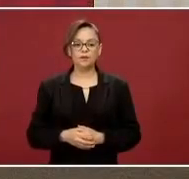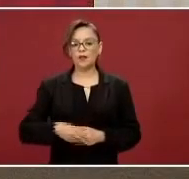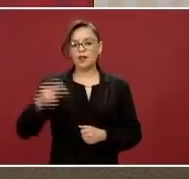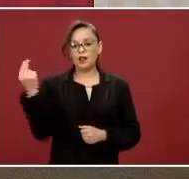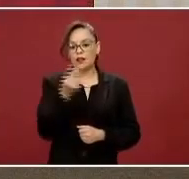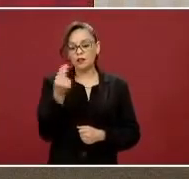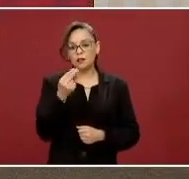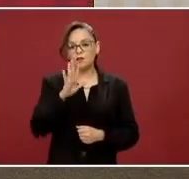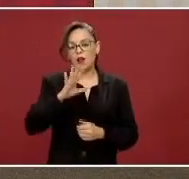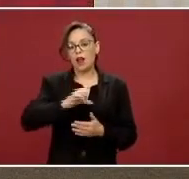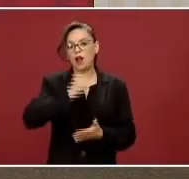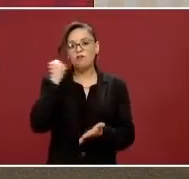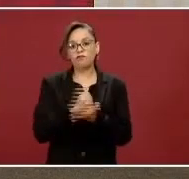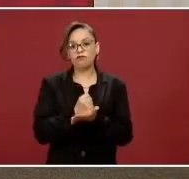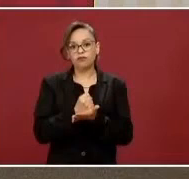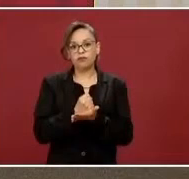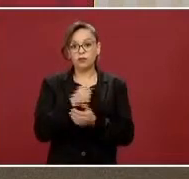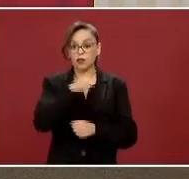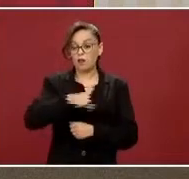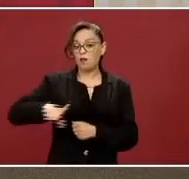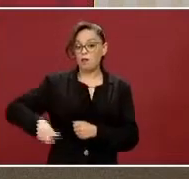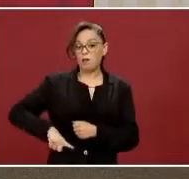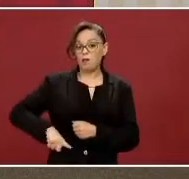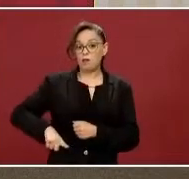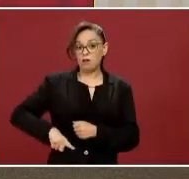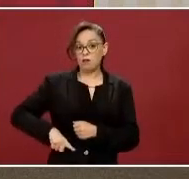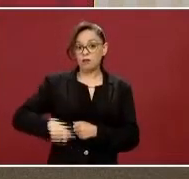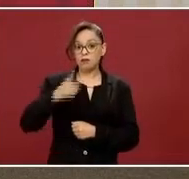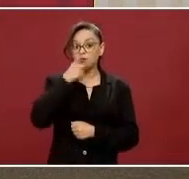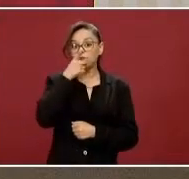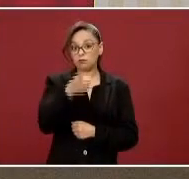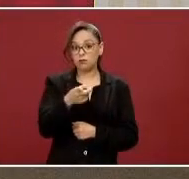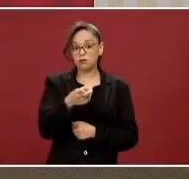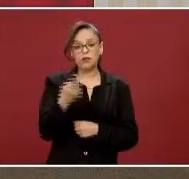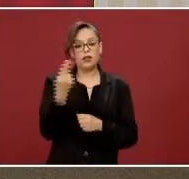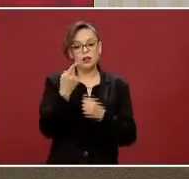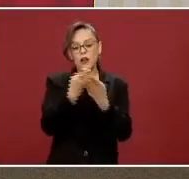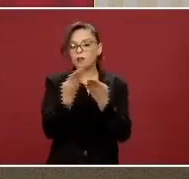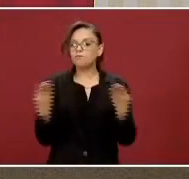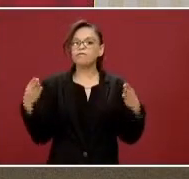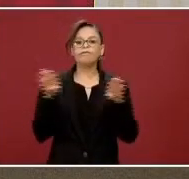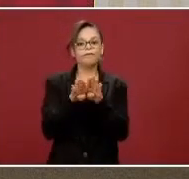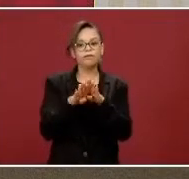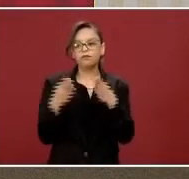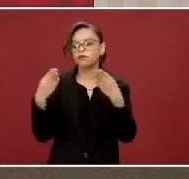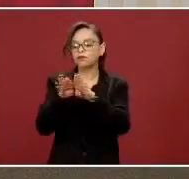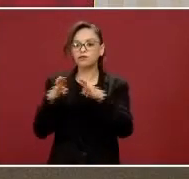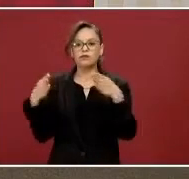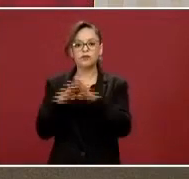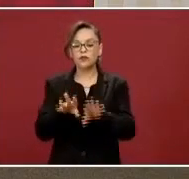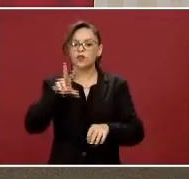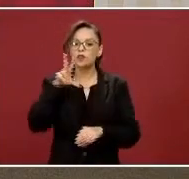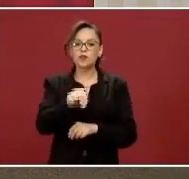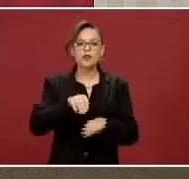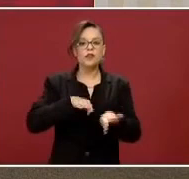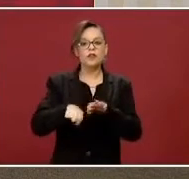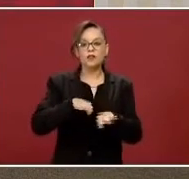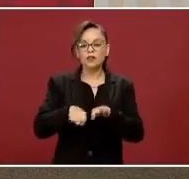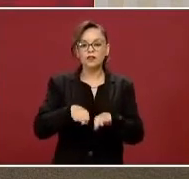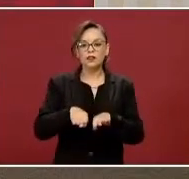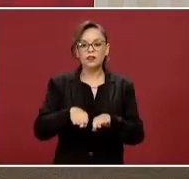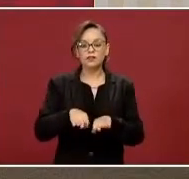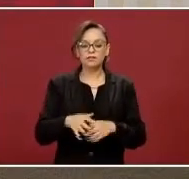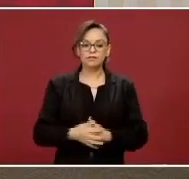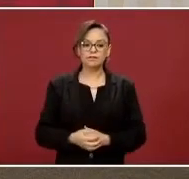literalmente forzar por la acción del gobierno al cierre de estos espacios de trabajo. Y no es lo que se pretende en este momento, y lo hacemos